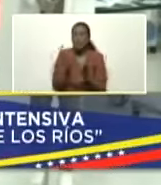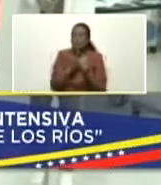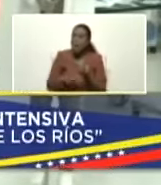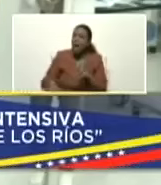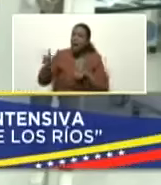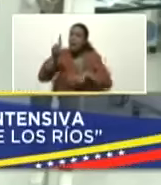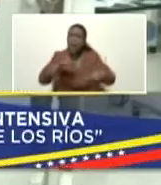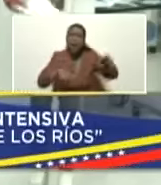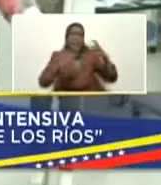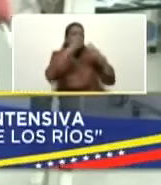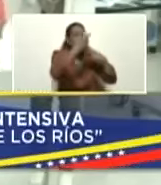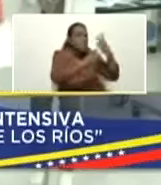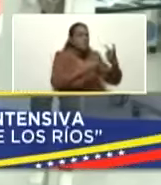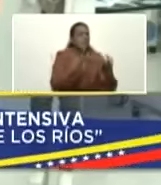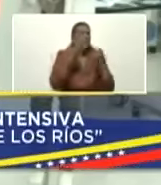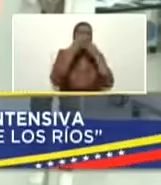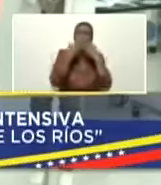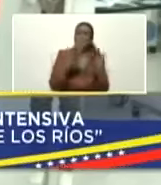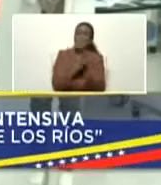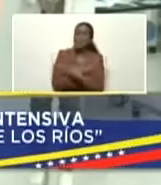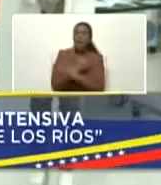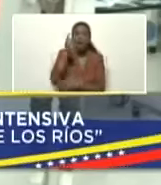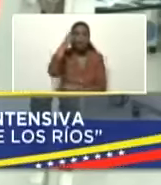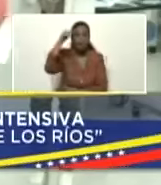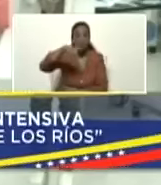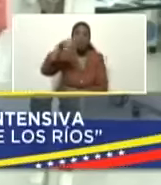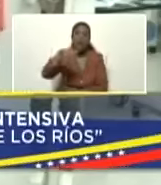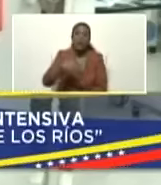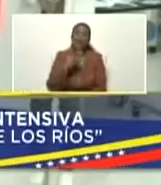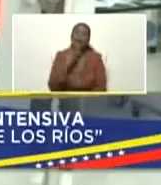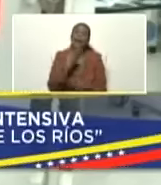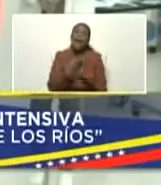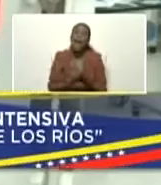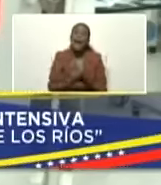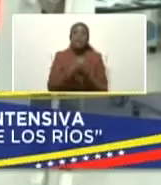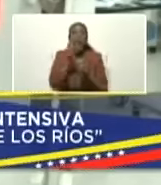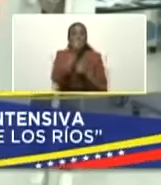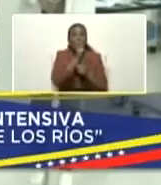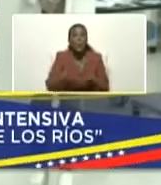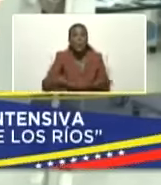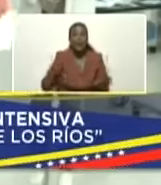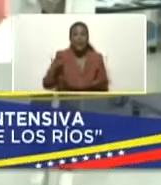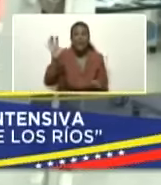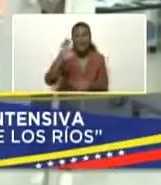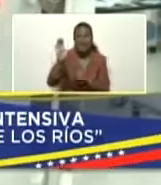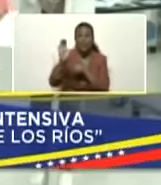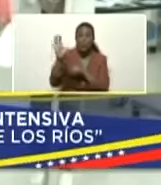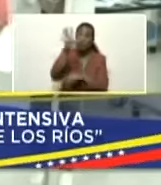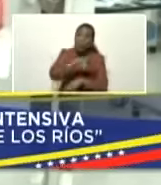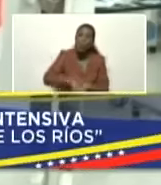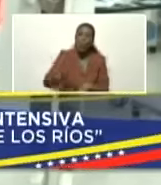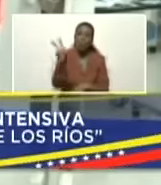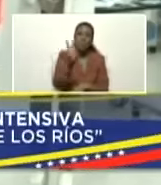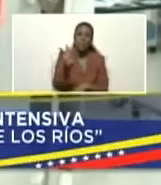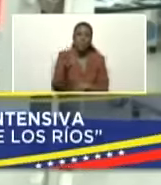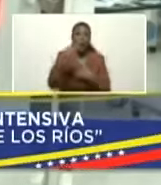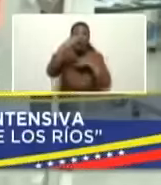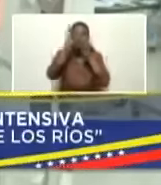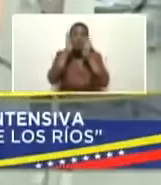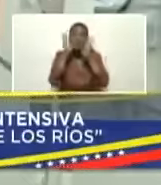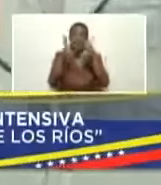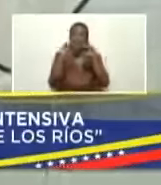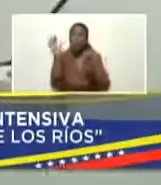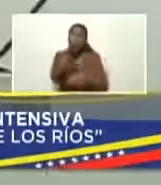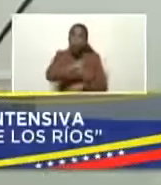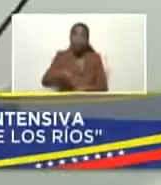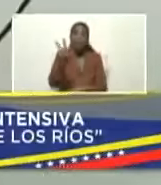que visita. Y aquí, pues hoy, nosotros le agradecemos en nombre del pueblo de Caracas y de Venezuela, porque aquí se atienden niños a